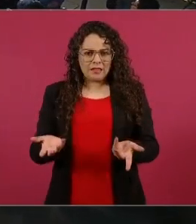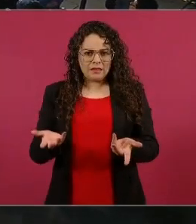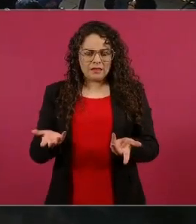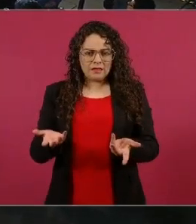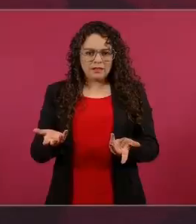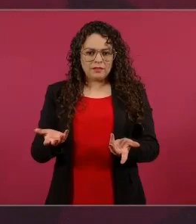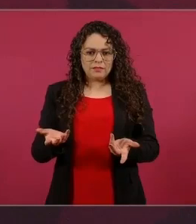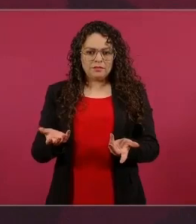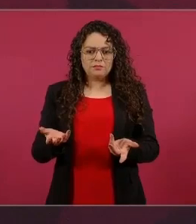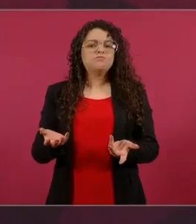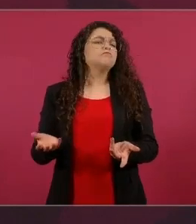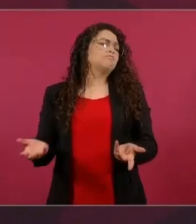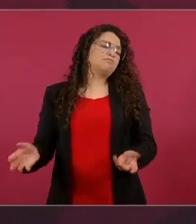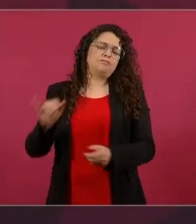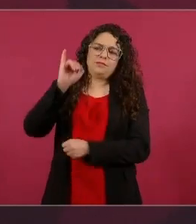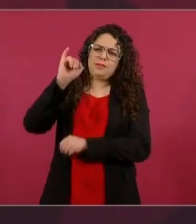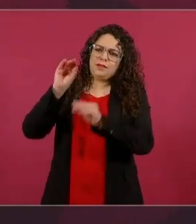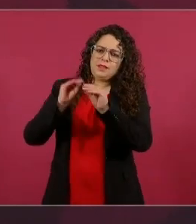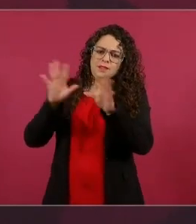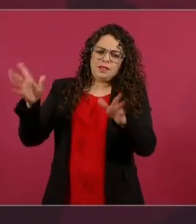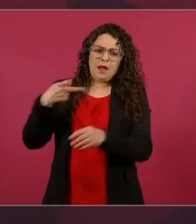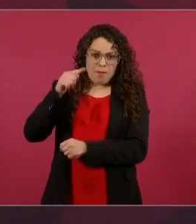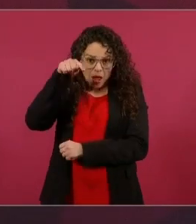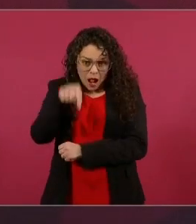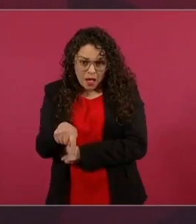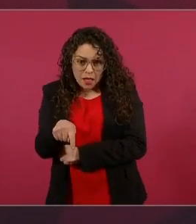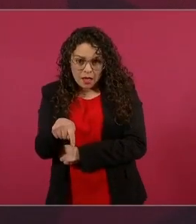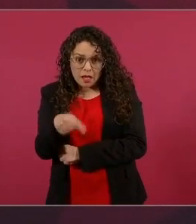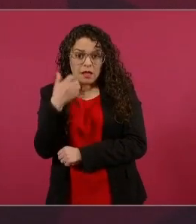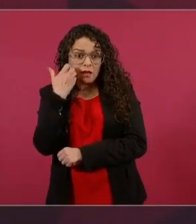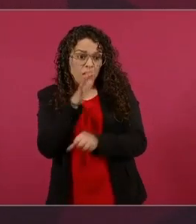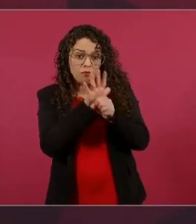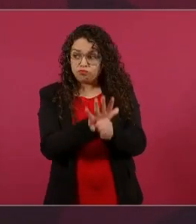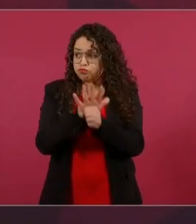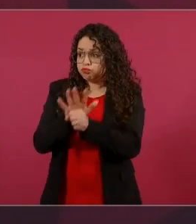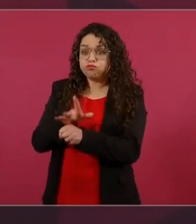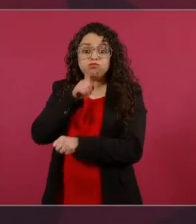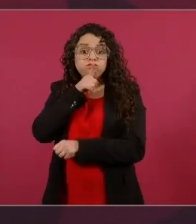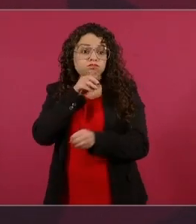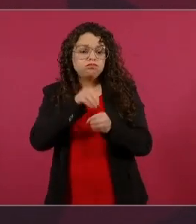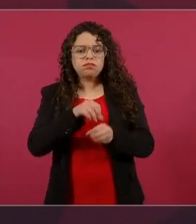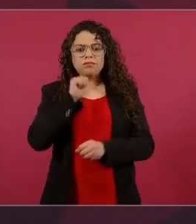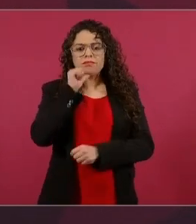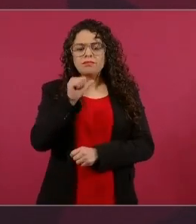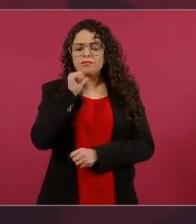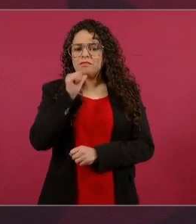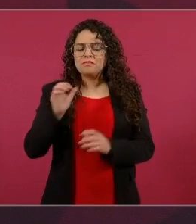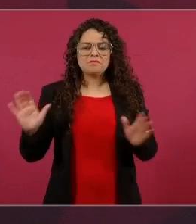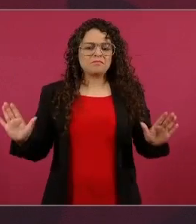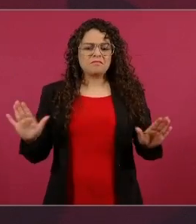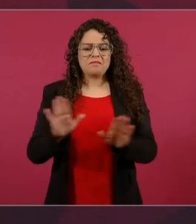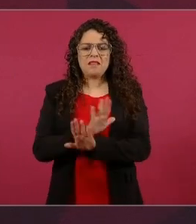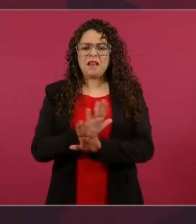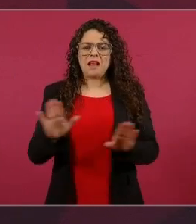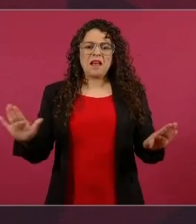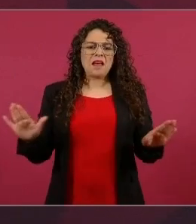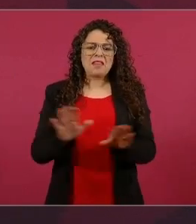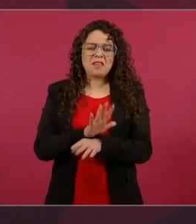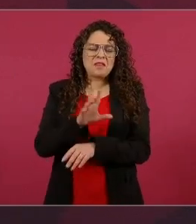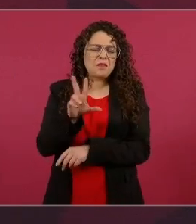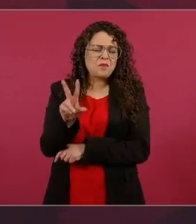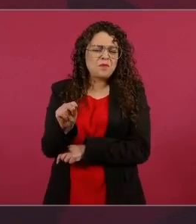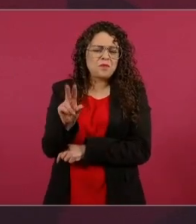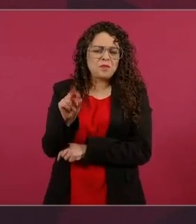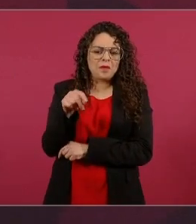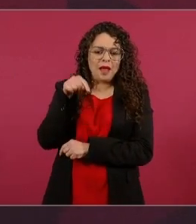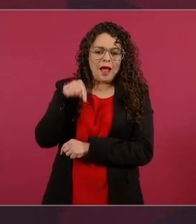su aquí no se limita No aquí aplicamos las